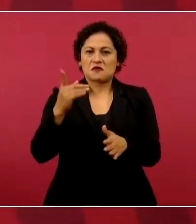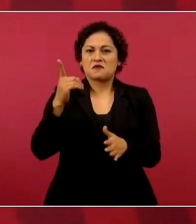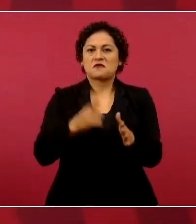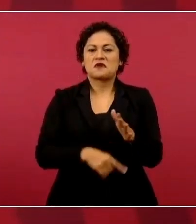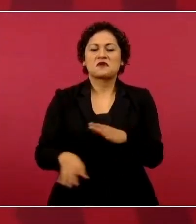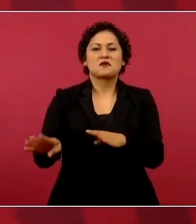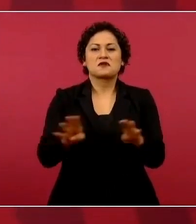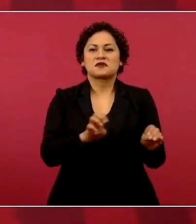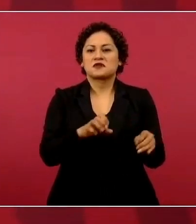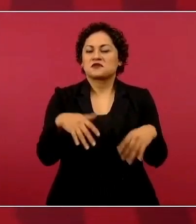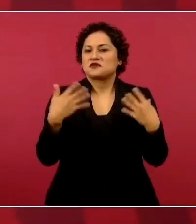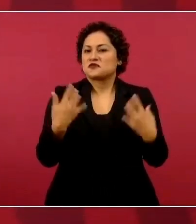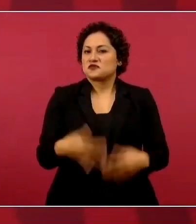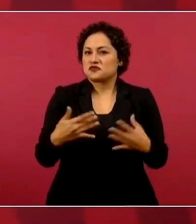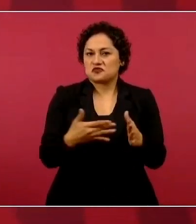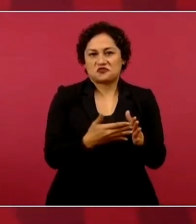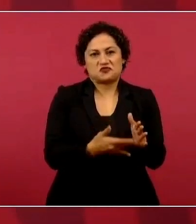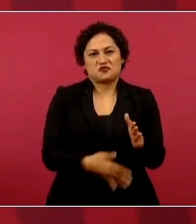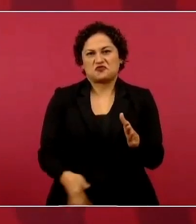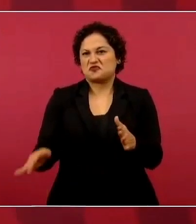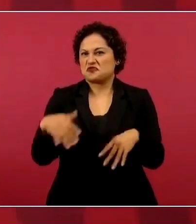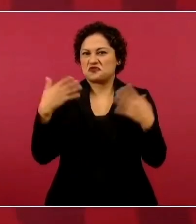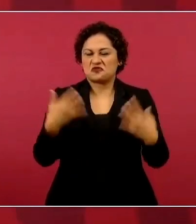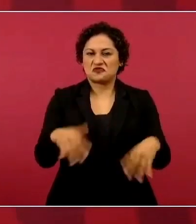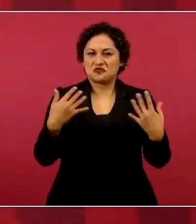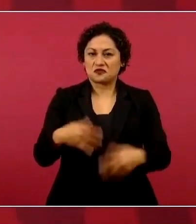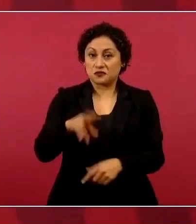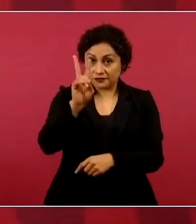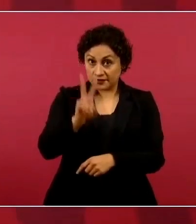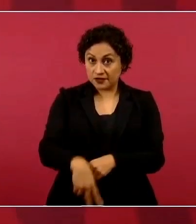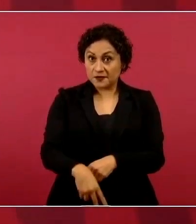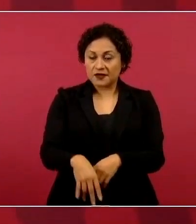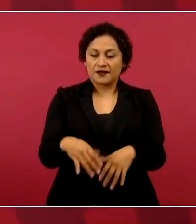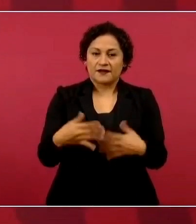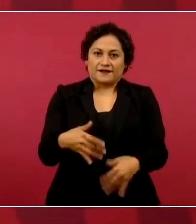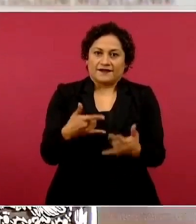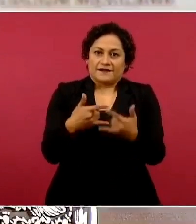Y es muy interesante cómo